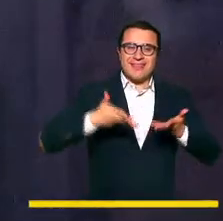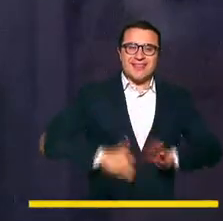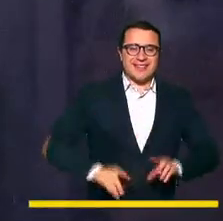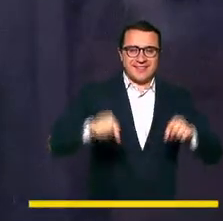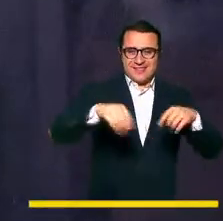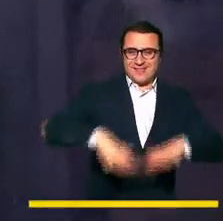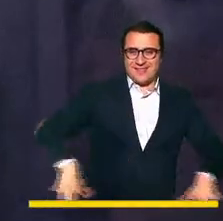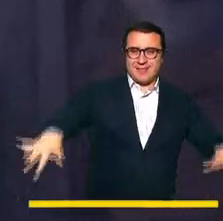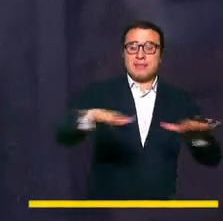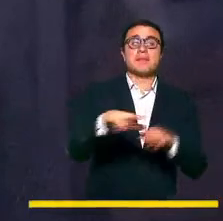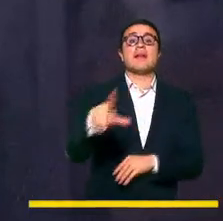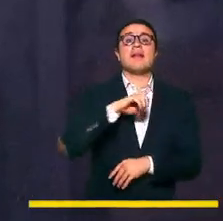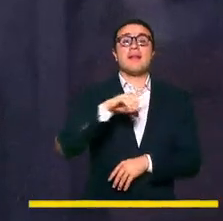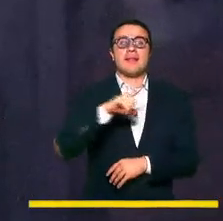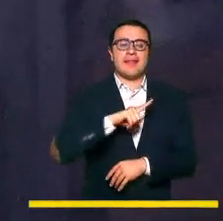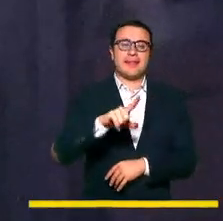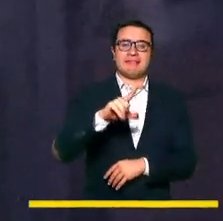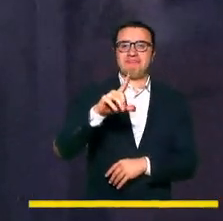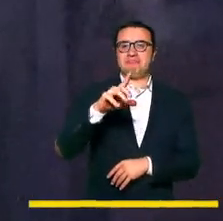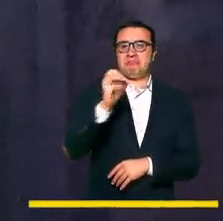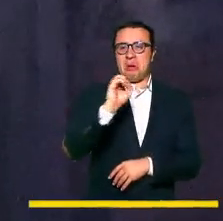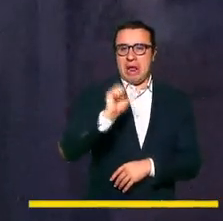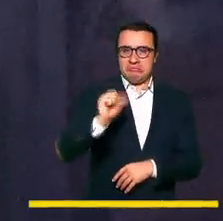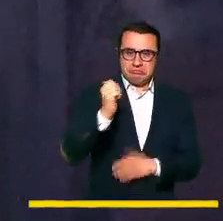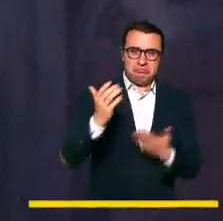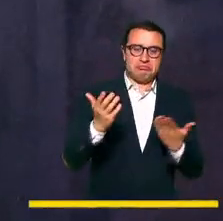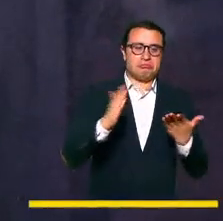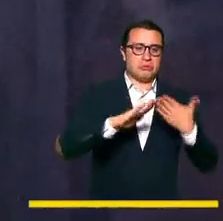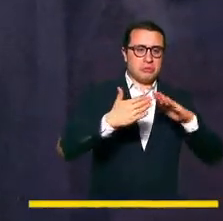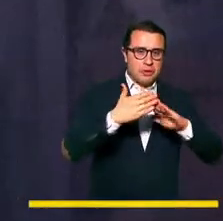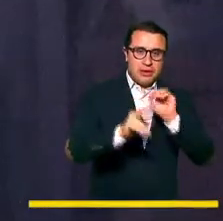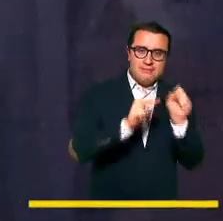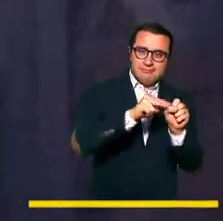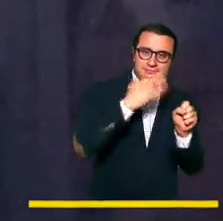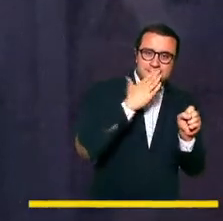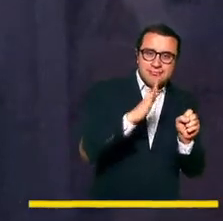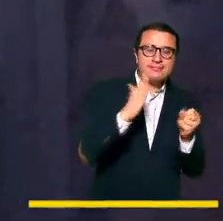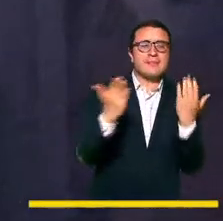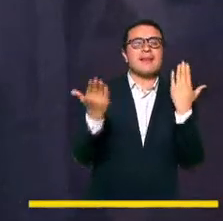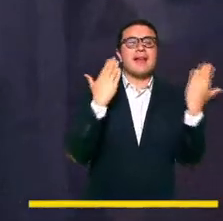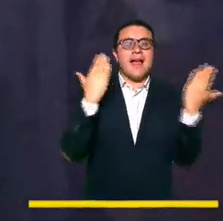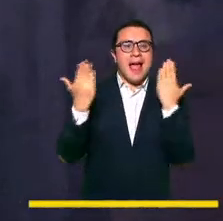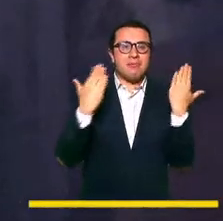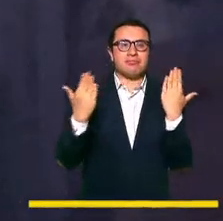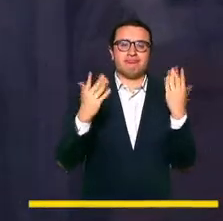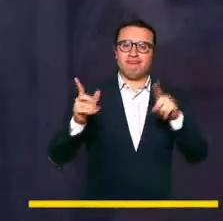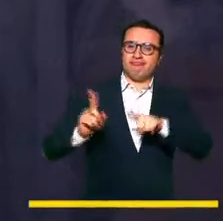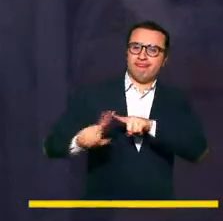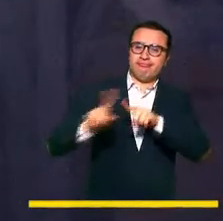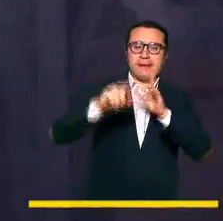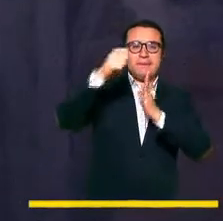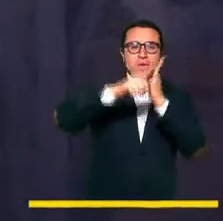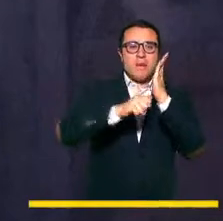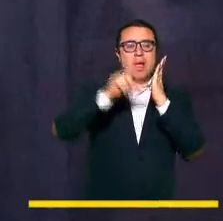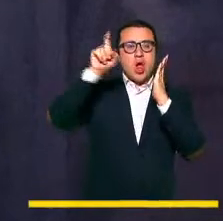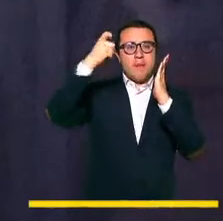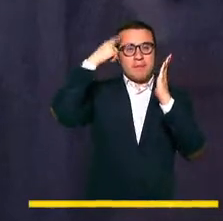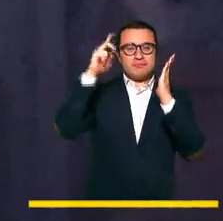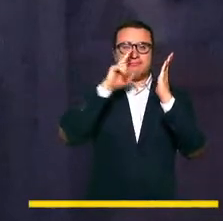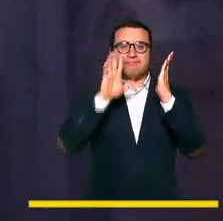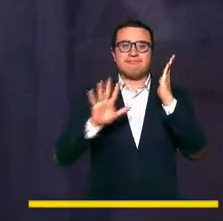líderes y lideresas, comunidad indígena, campesina, beneficiarios de los diferentes programas del gobierno